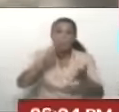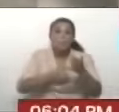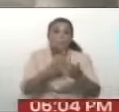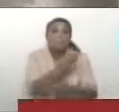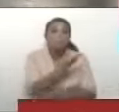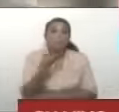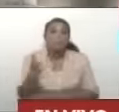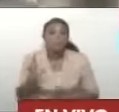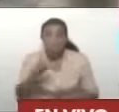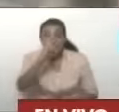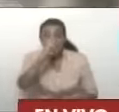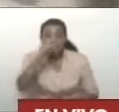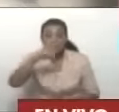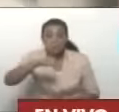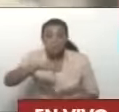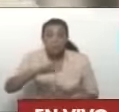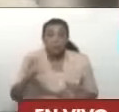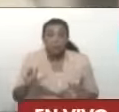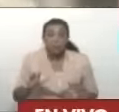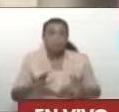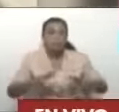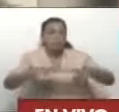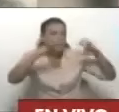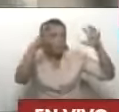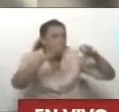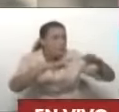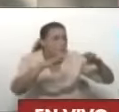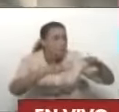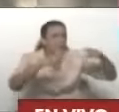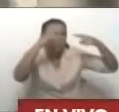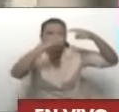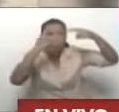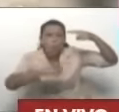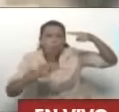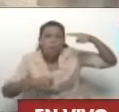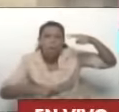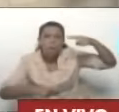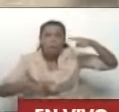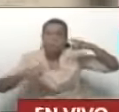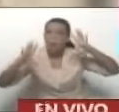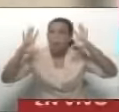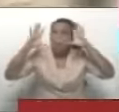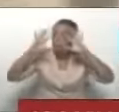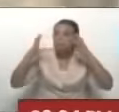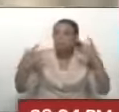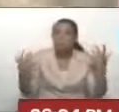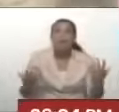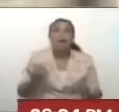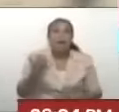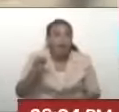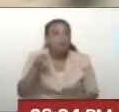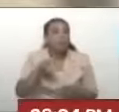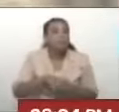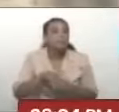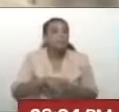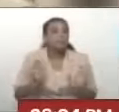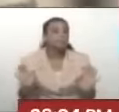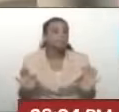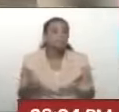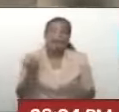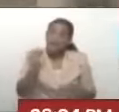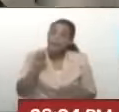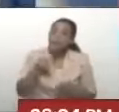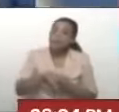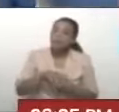2024, llueva, truene o relampaguee, hay elecciones